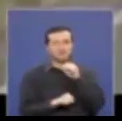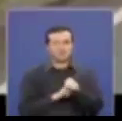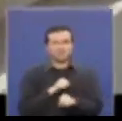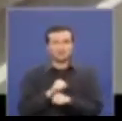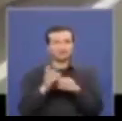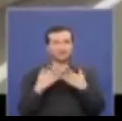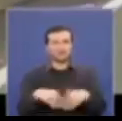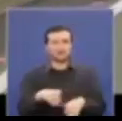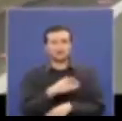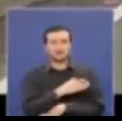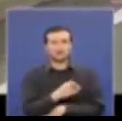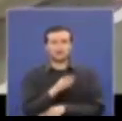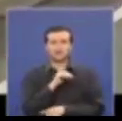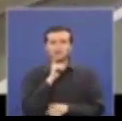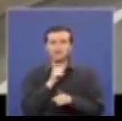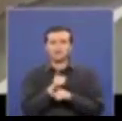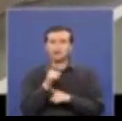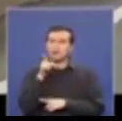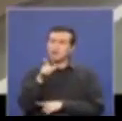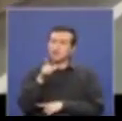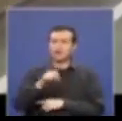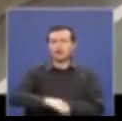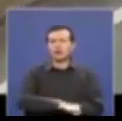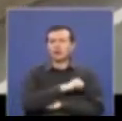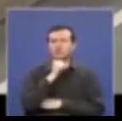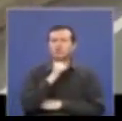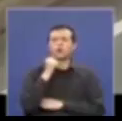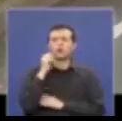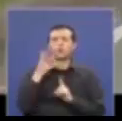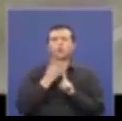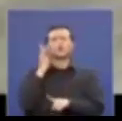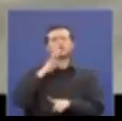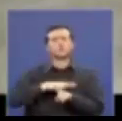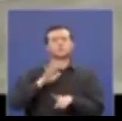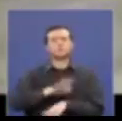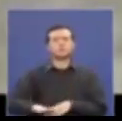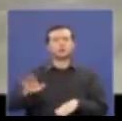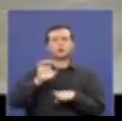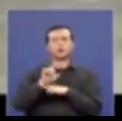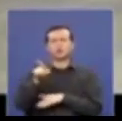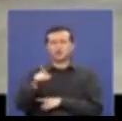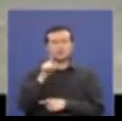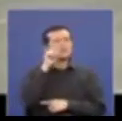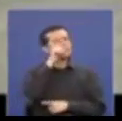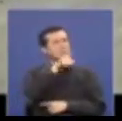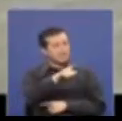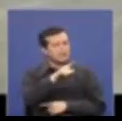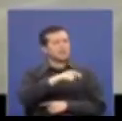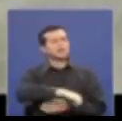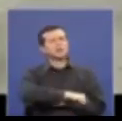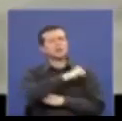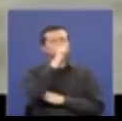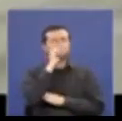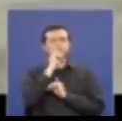Y empezaban a indicarme. Y ese ganador 4 veces de la Vuelta Ciclística Nacional. Y ese ganó el premio internacional